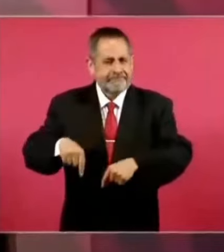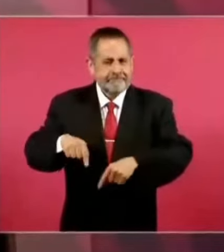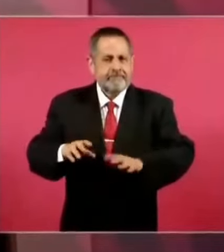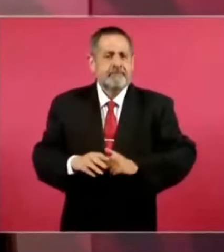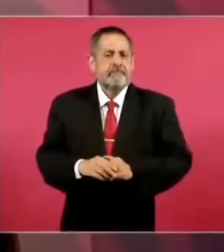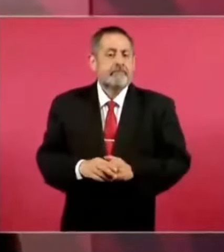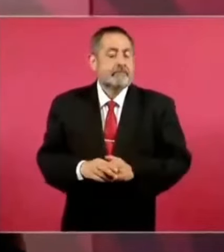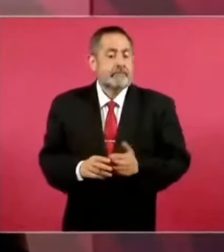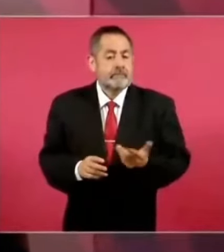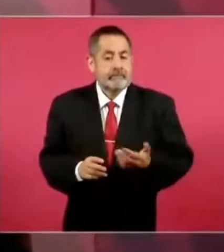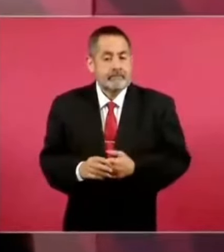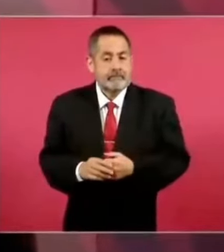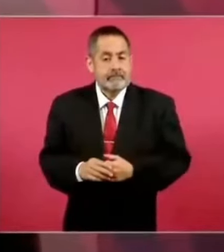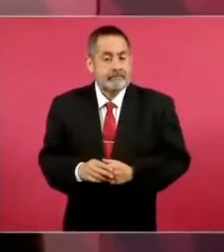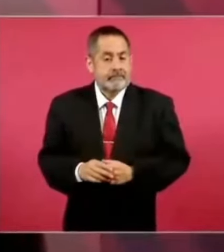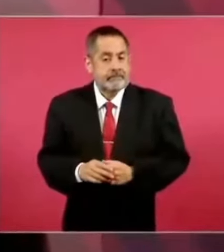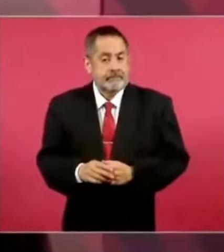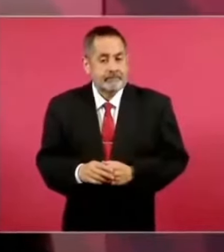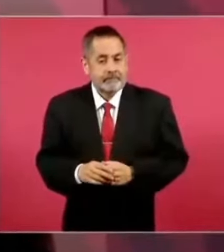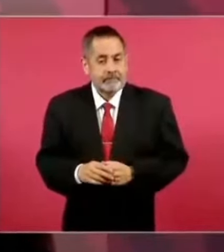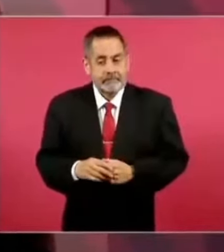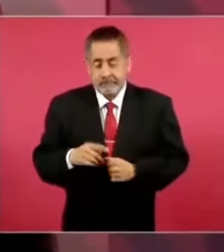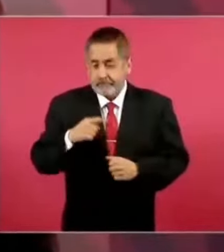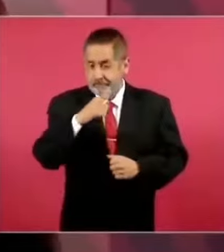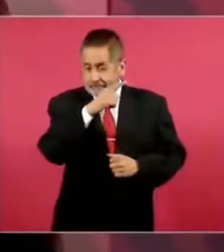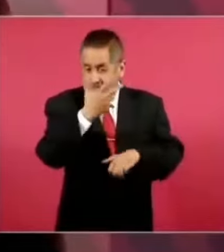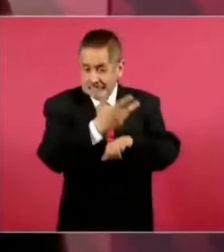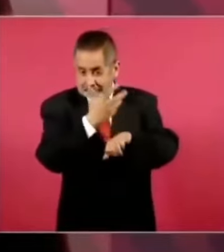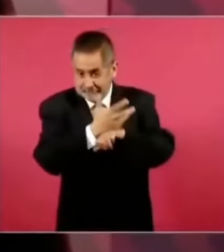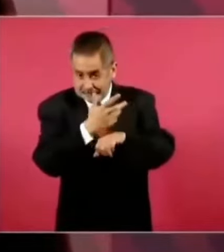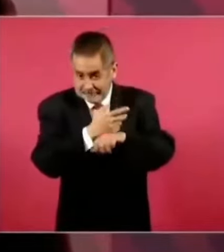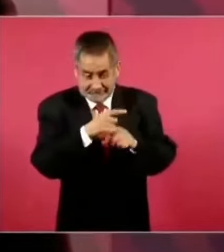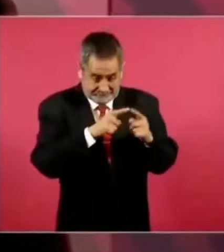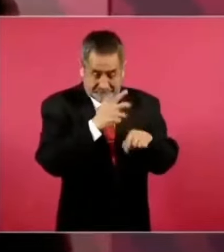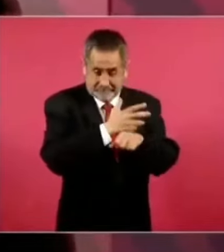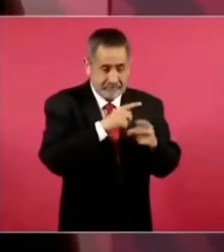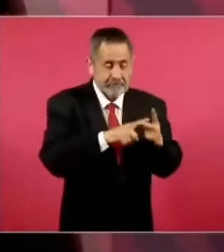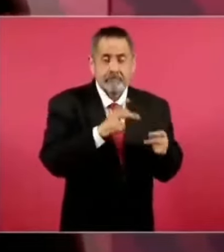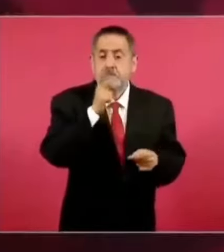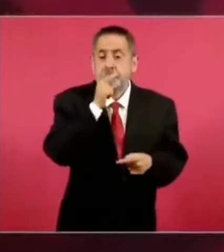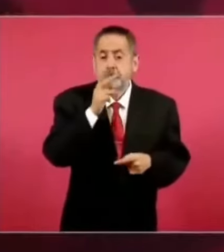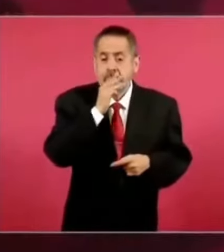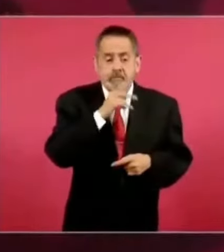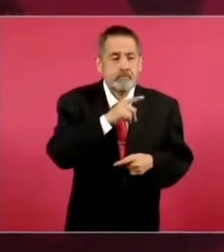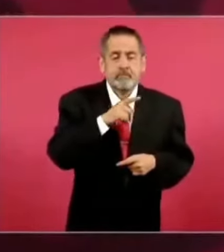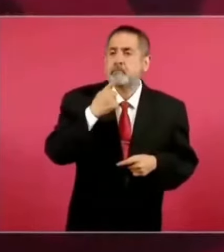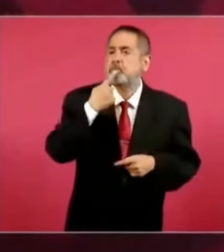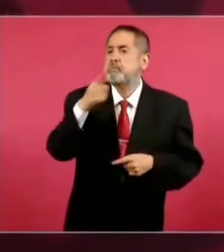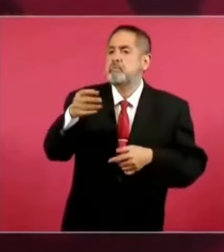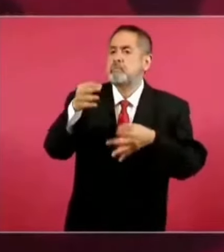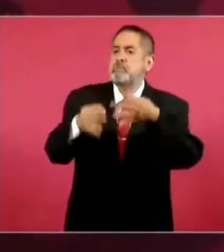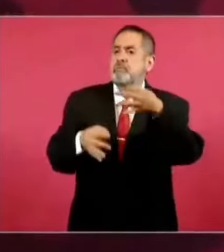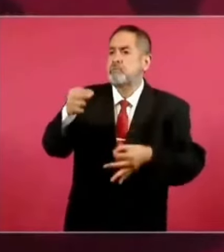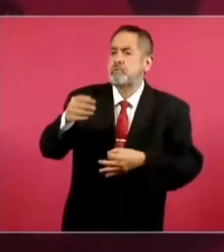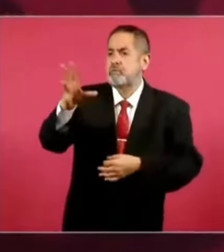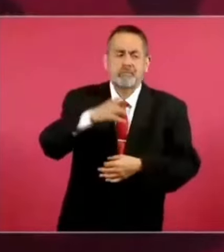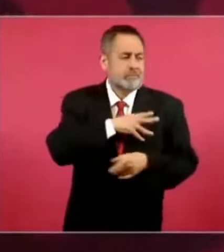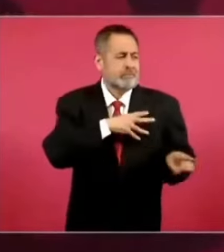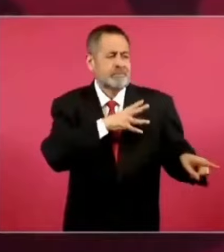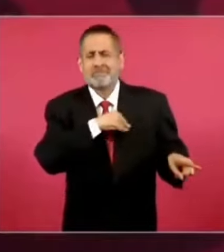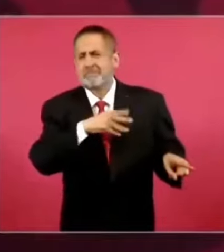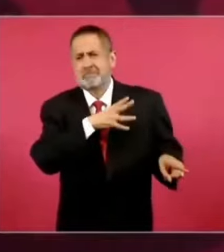de que fueron unos padres en Estados Unidos a un juez a acusar al hijo que ya había cumplido 30 años y no se iba